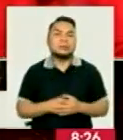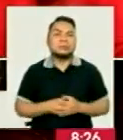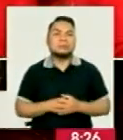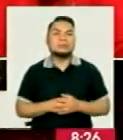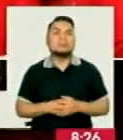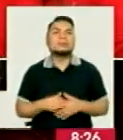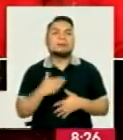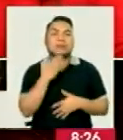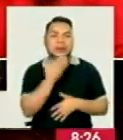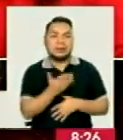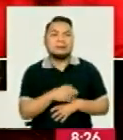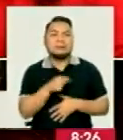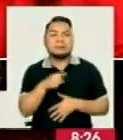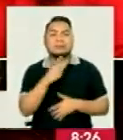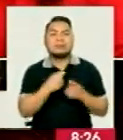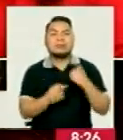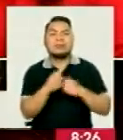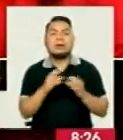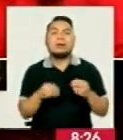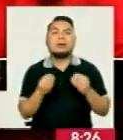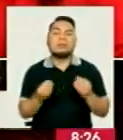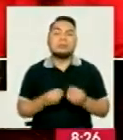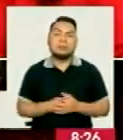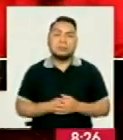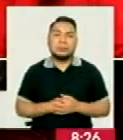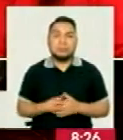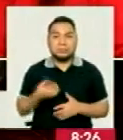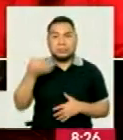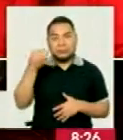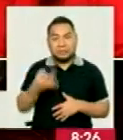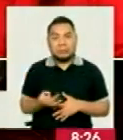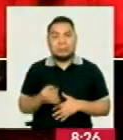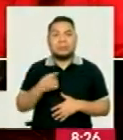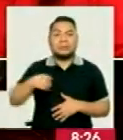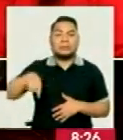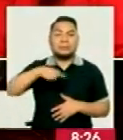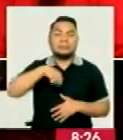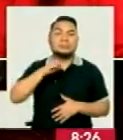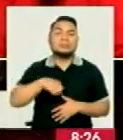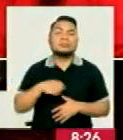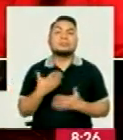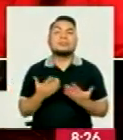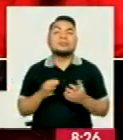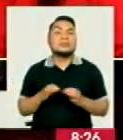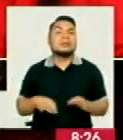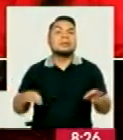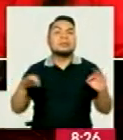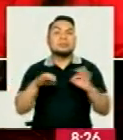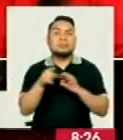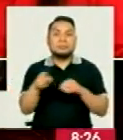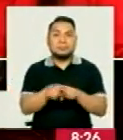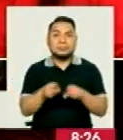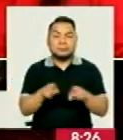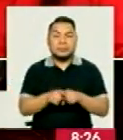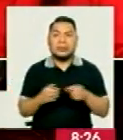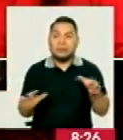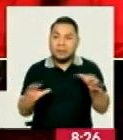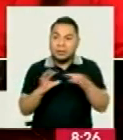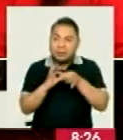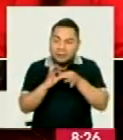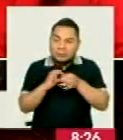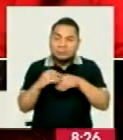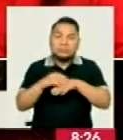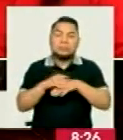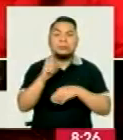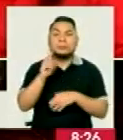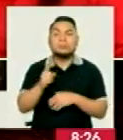Julio, por esta pregunta, porque en realidad nuestro actor clave también, como aliado estratégico, como